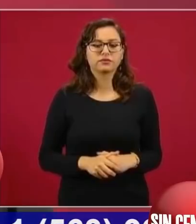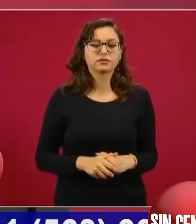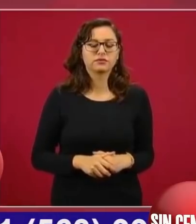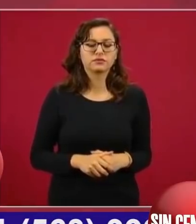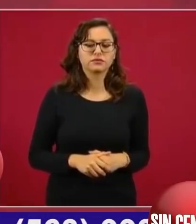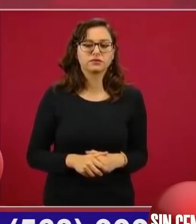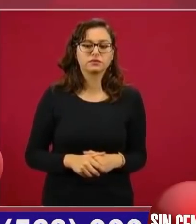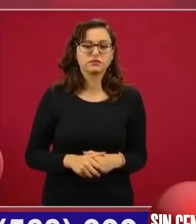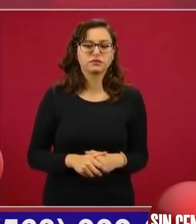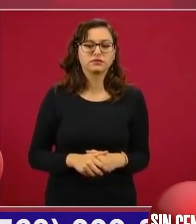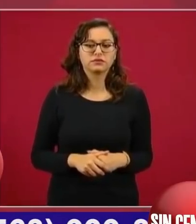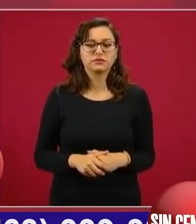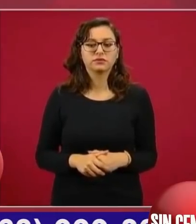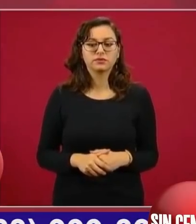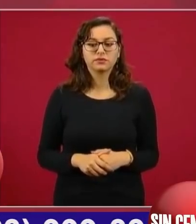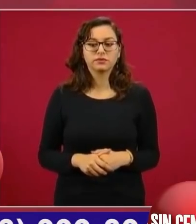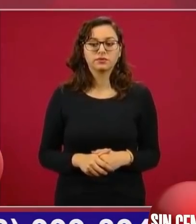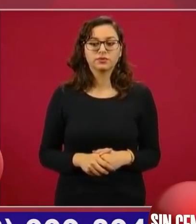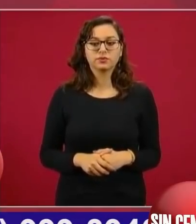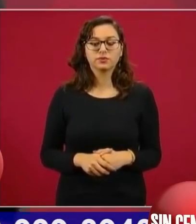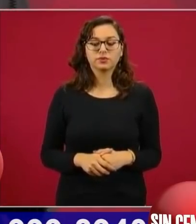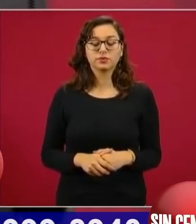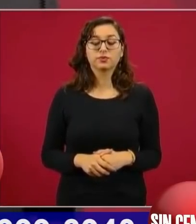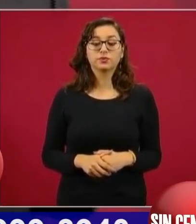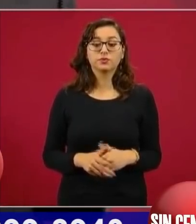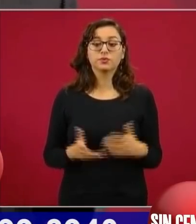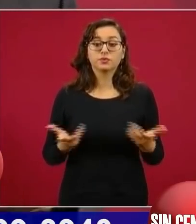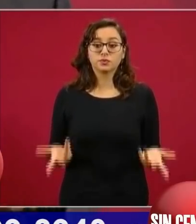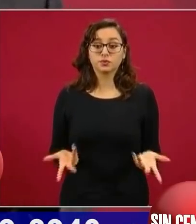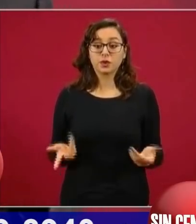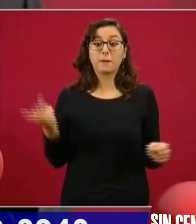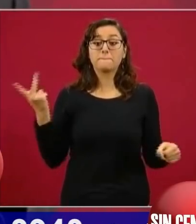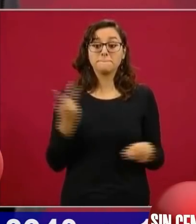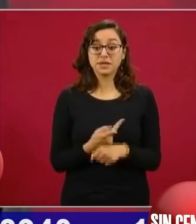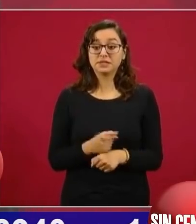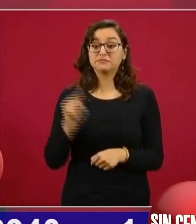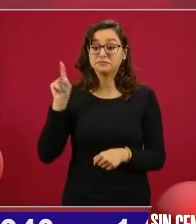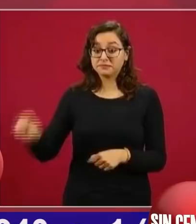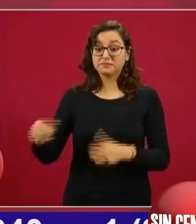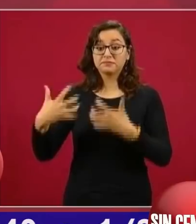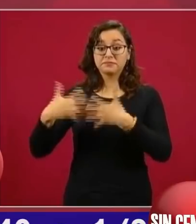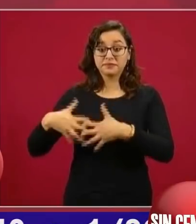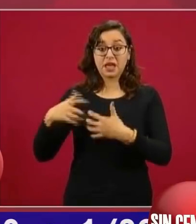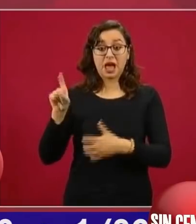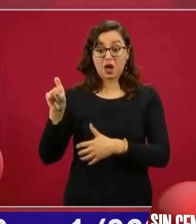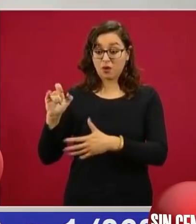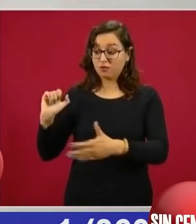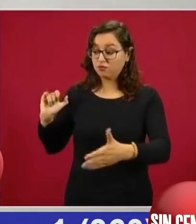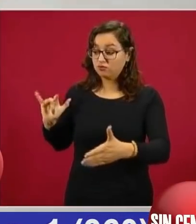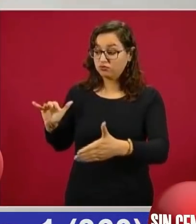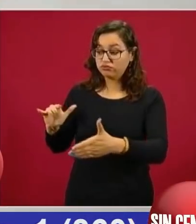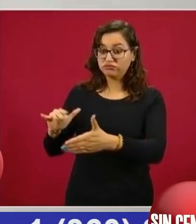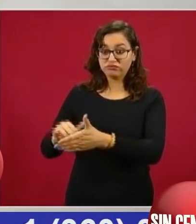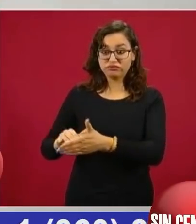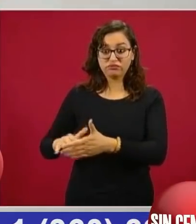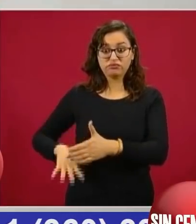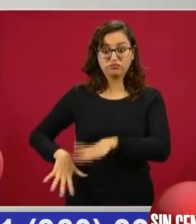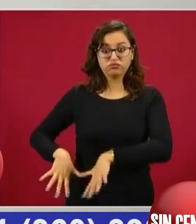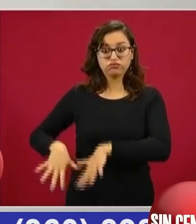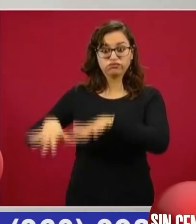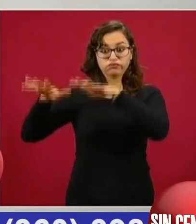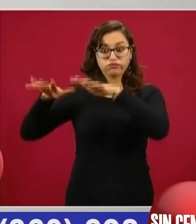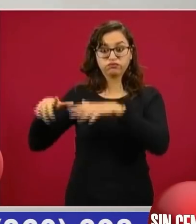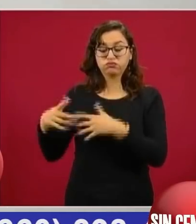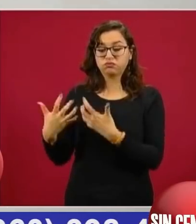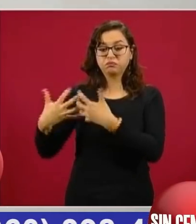Entonces, en las presas donde se produce energía eléctrica, no